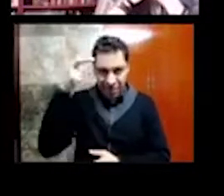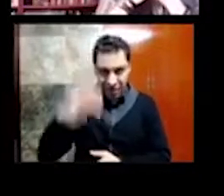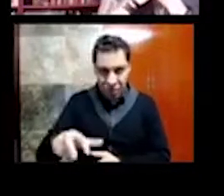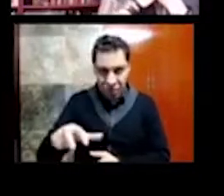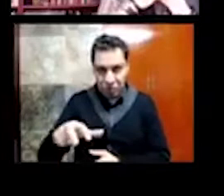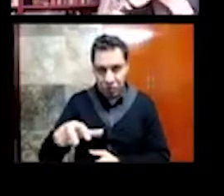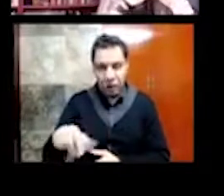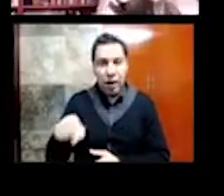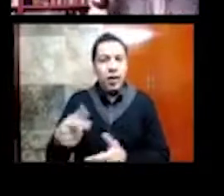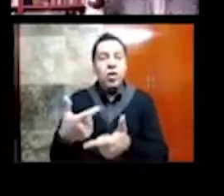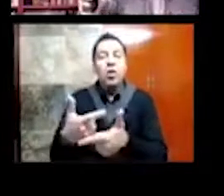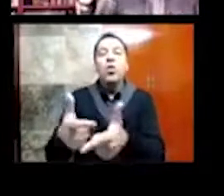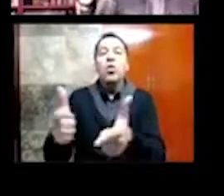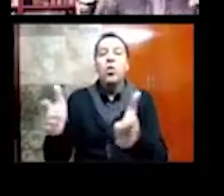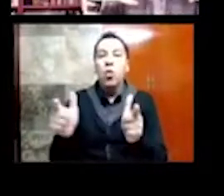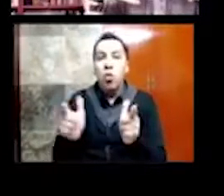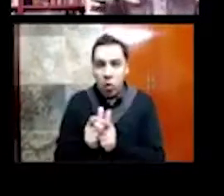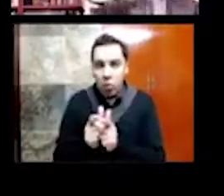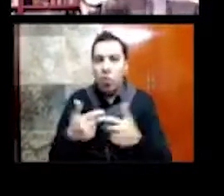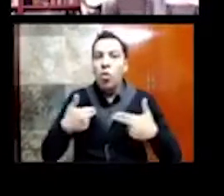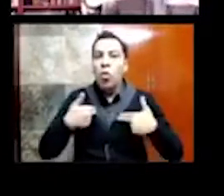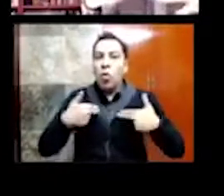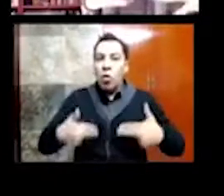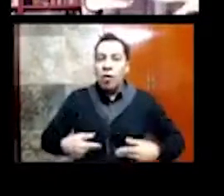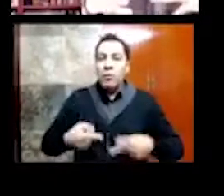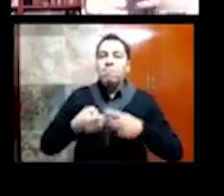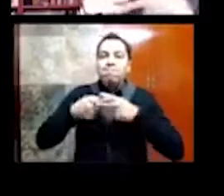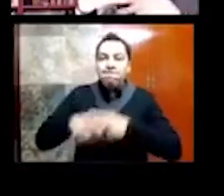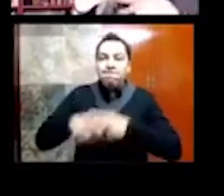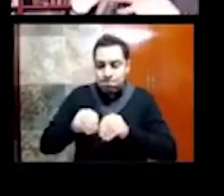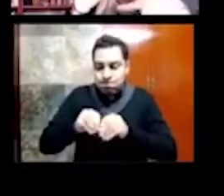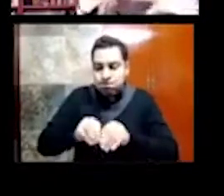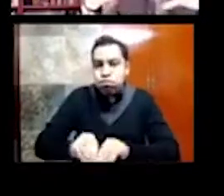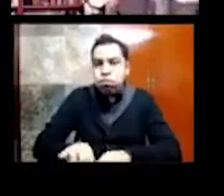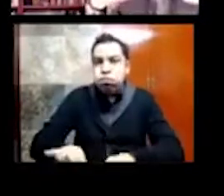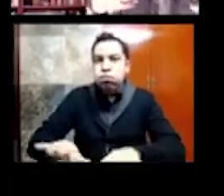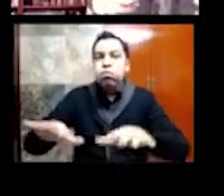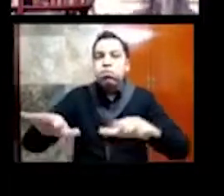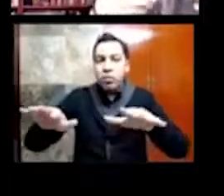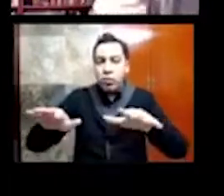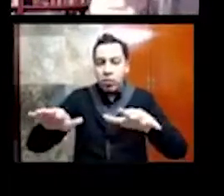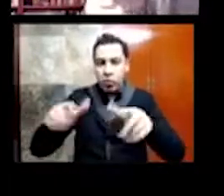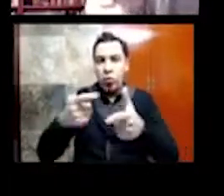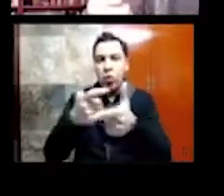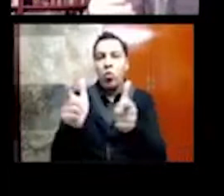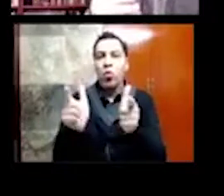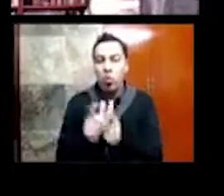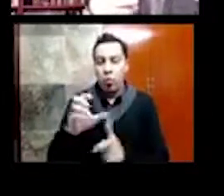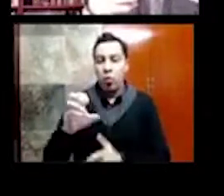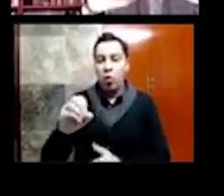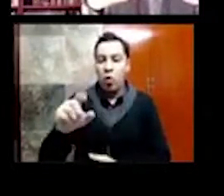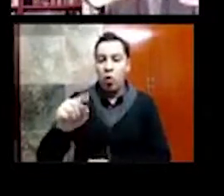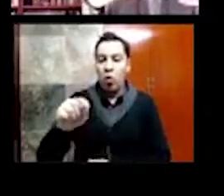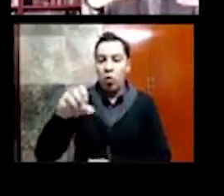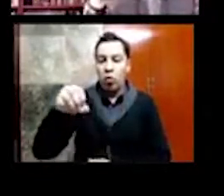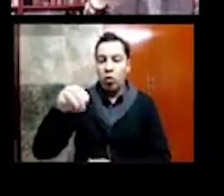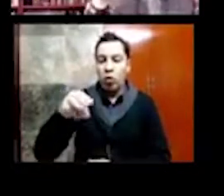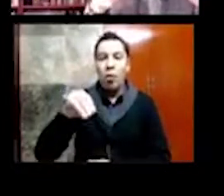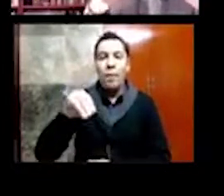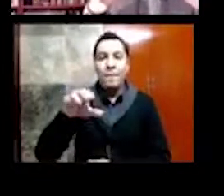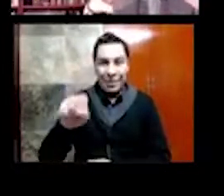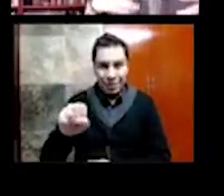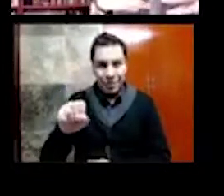grupos humanos, entre los que destacan cuixtecas, chichimecas, huastecos, otomíes, pames,